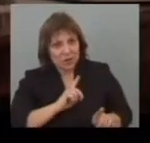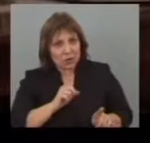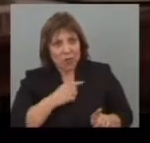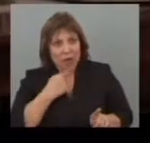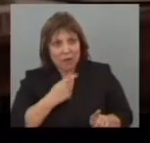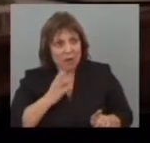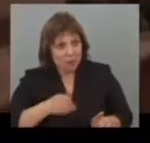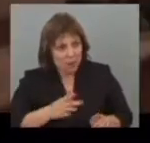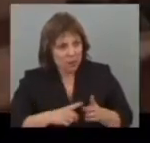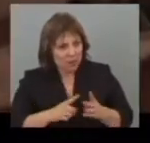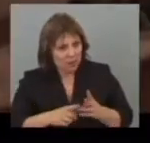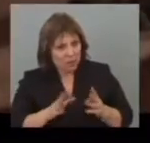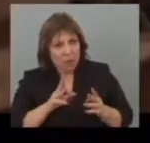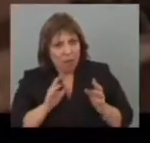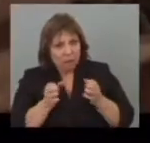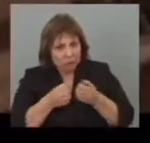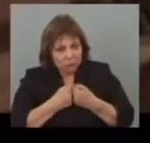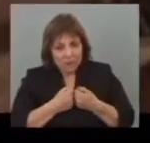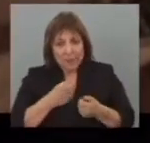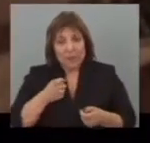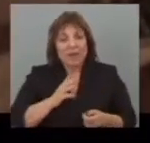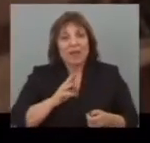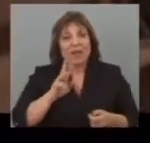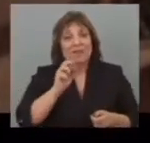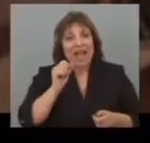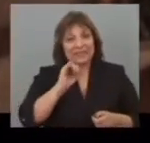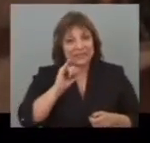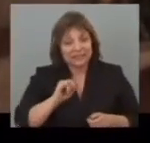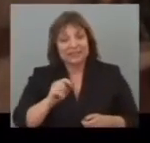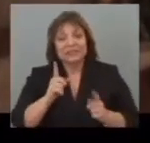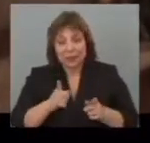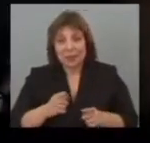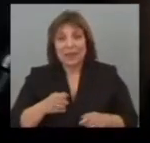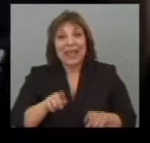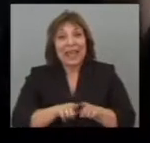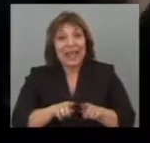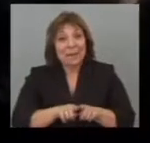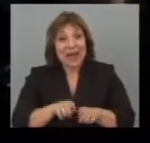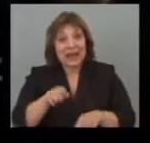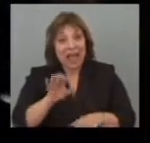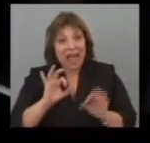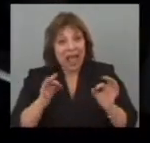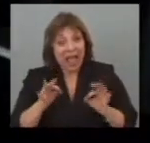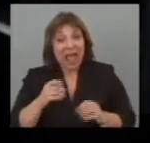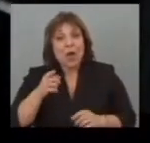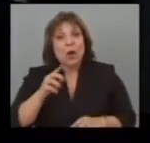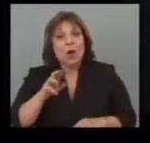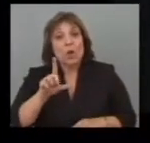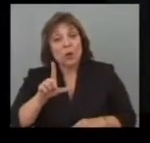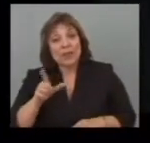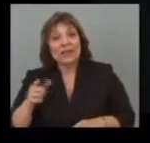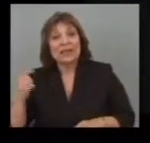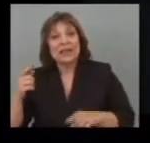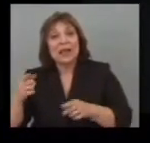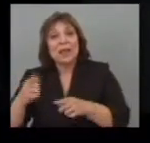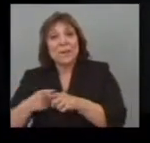hablar, no se podía decir. Mariela Vaz es otra de las Mujeres de Negro. Su hermana Lourdes fue asesinada por su pareja y encontró en el grupo